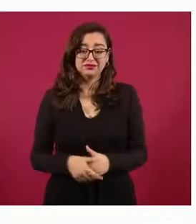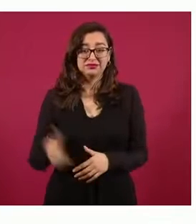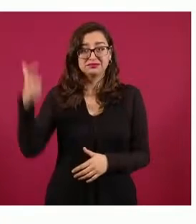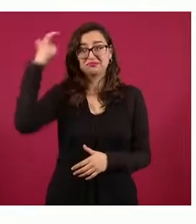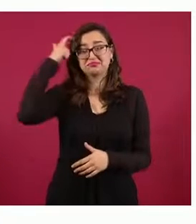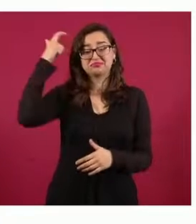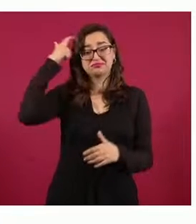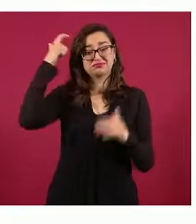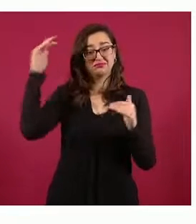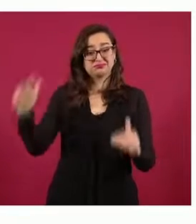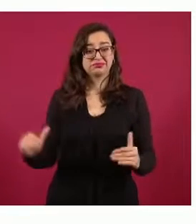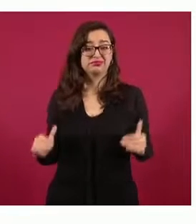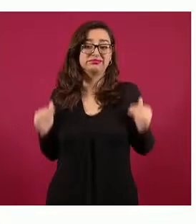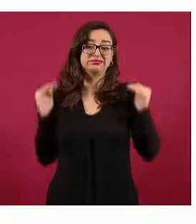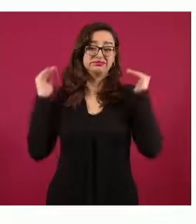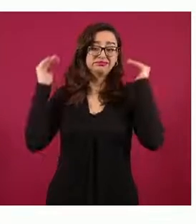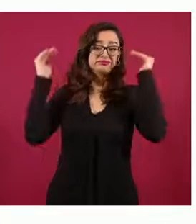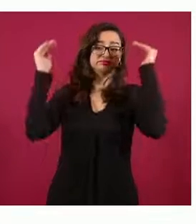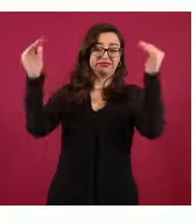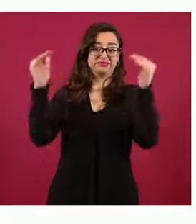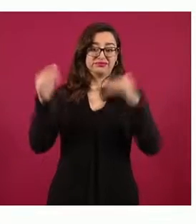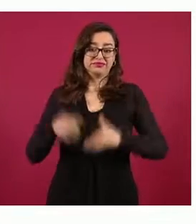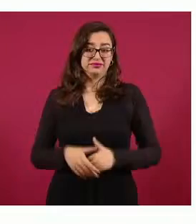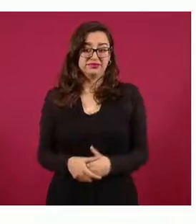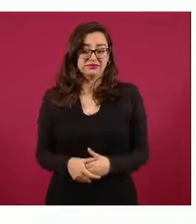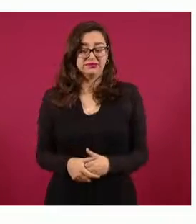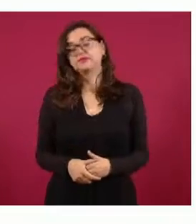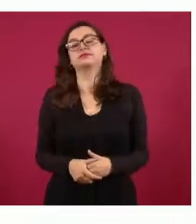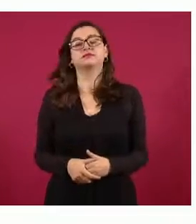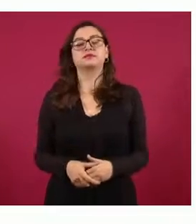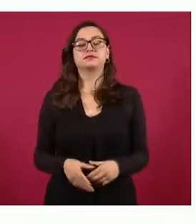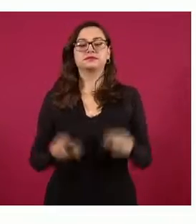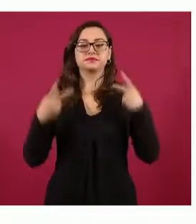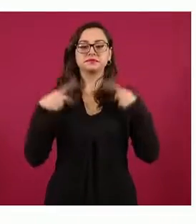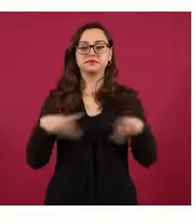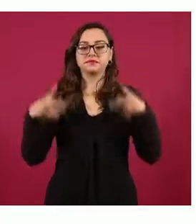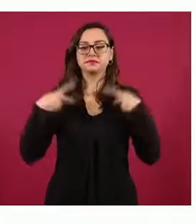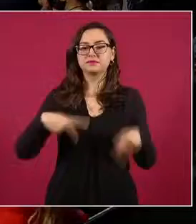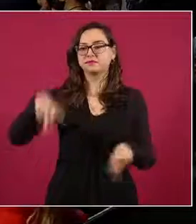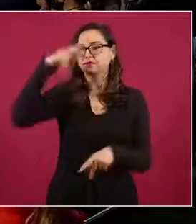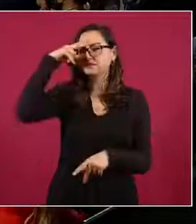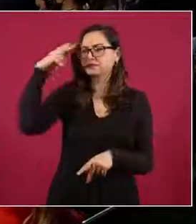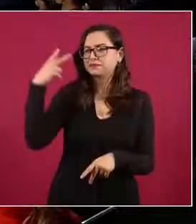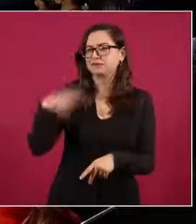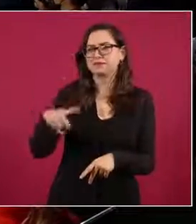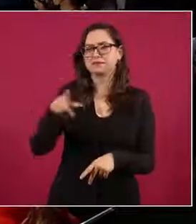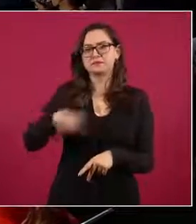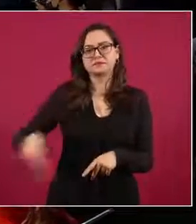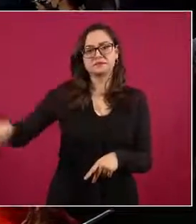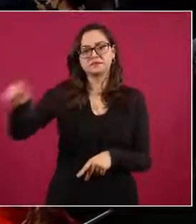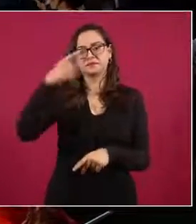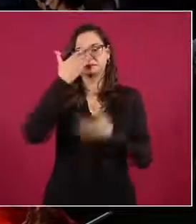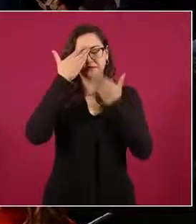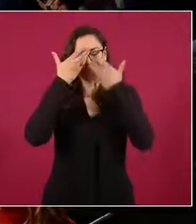México es de los países con más ciudadanos conscientes en el mundo,